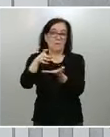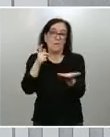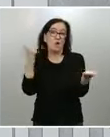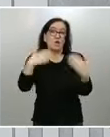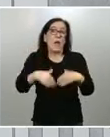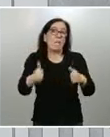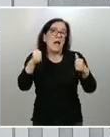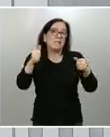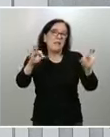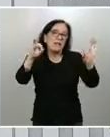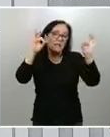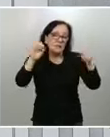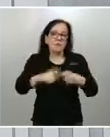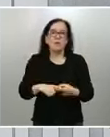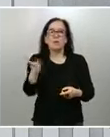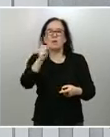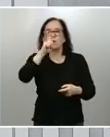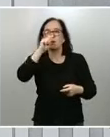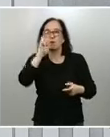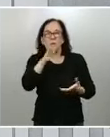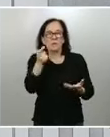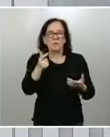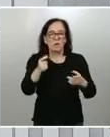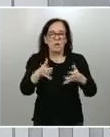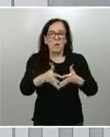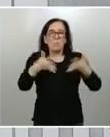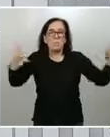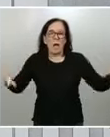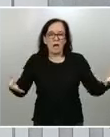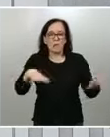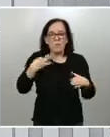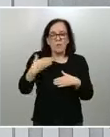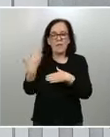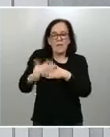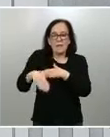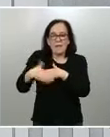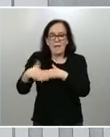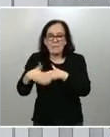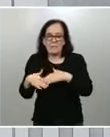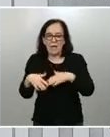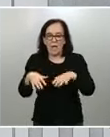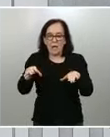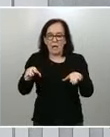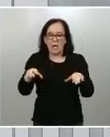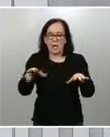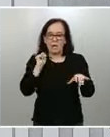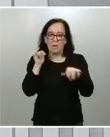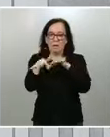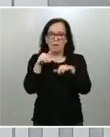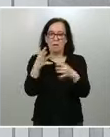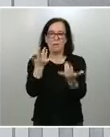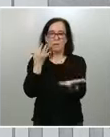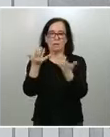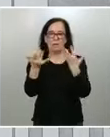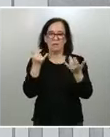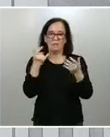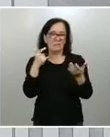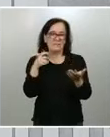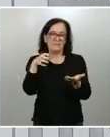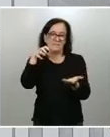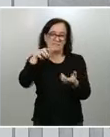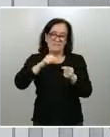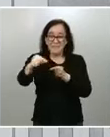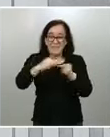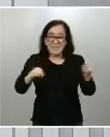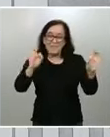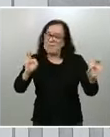que comercios con su precio superior puedan limitar su capacidad de ambulatoria en la tienda este espacio es son comercios hasta 400